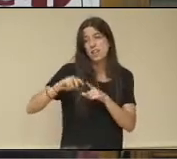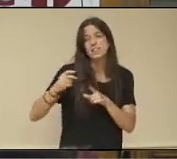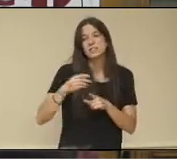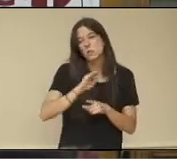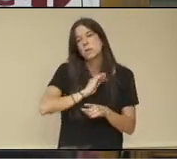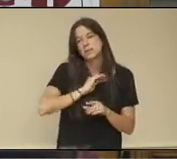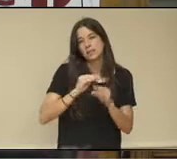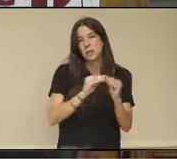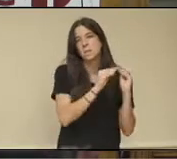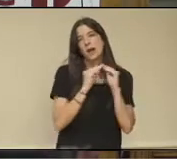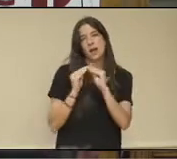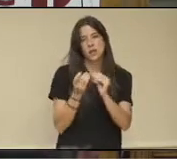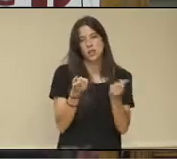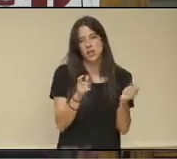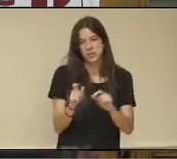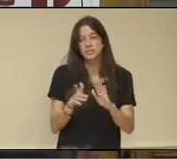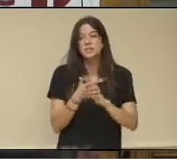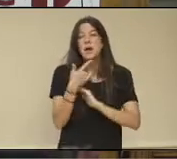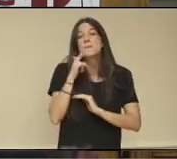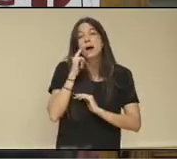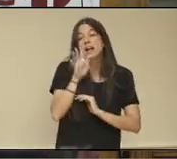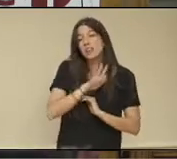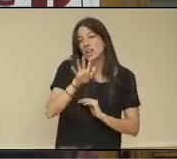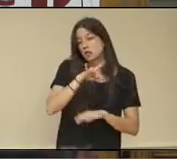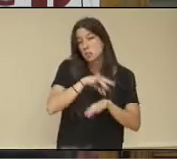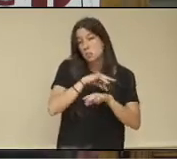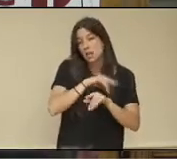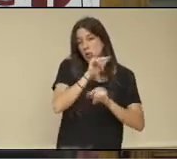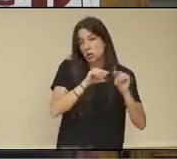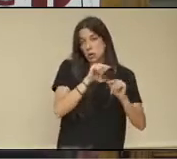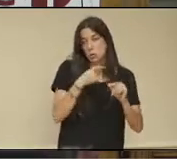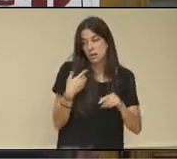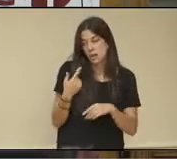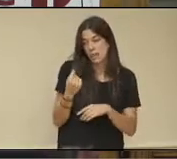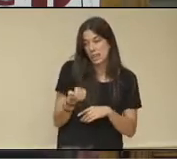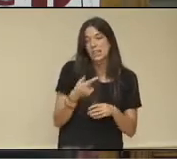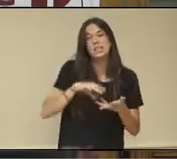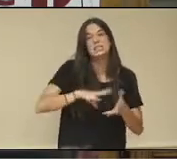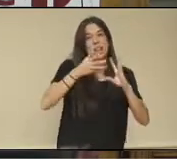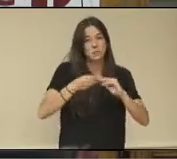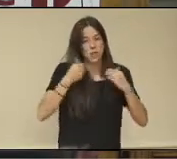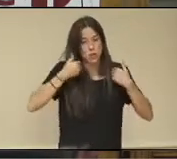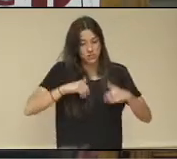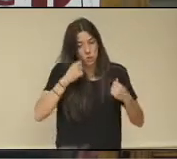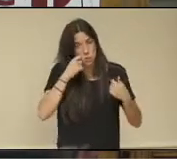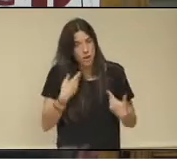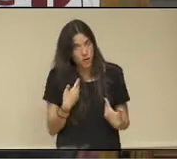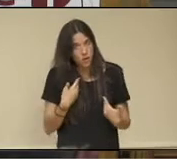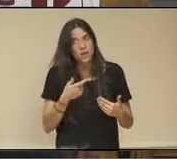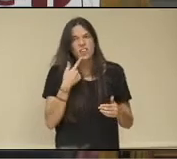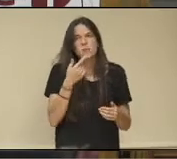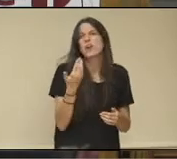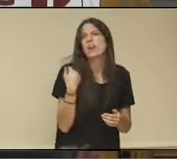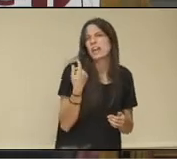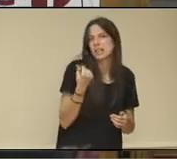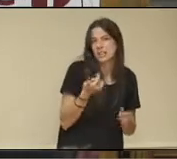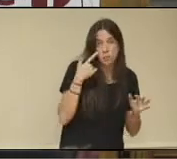un patógeno muy reciente que se ha adaptado al ser humano, muy reciente, pero estamos hablando de